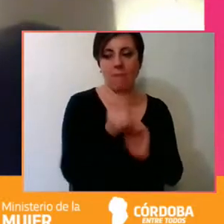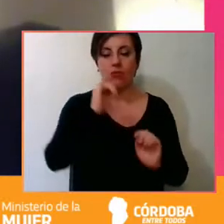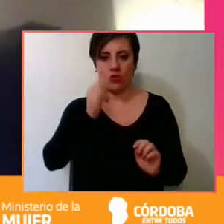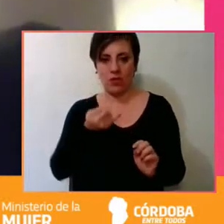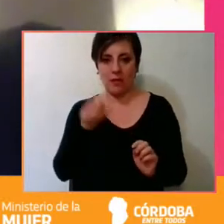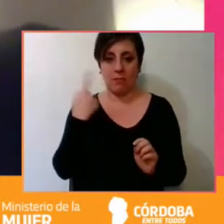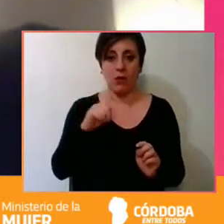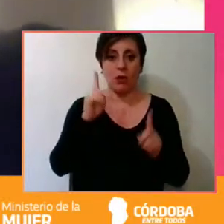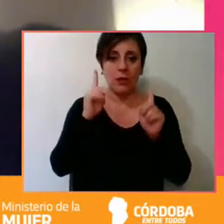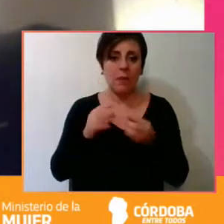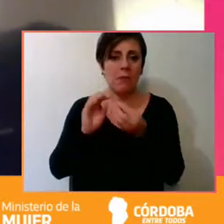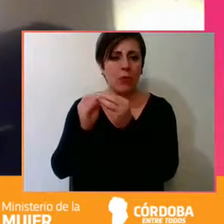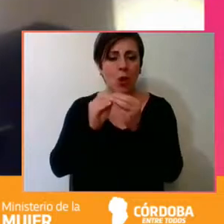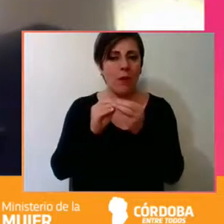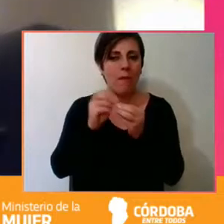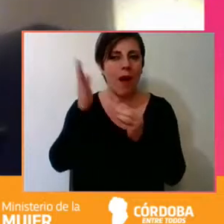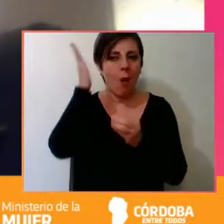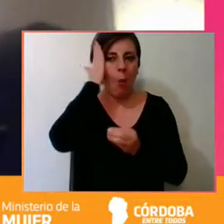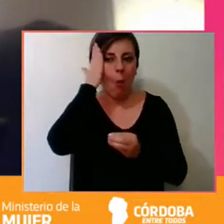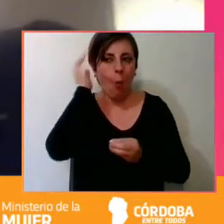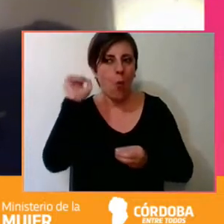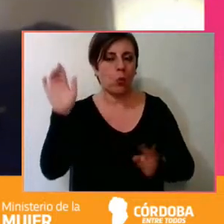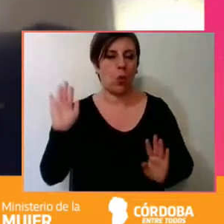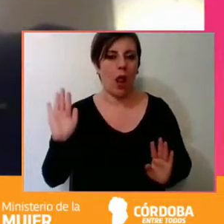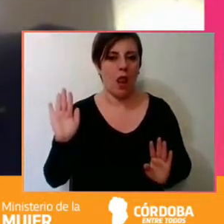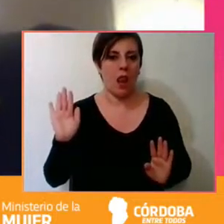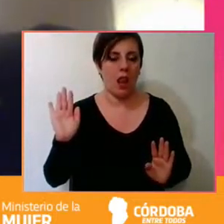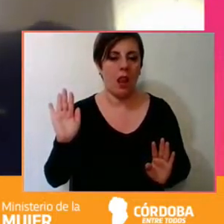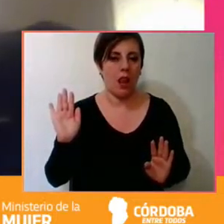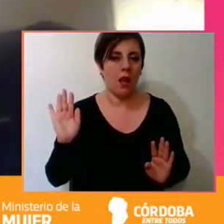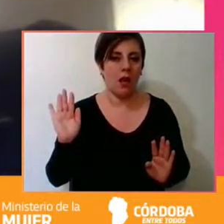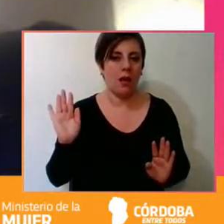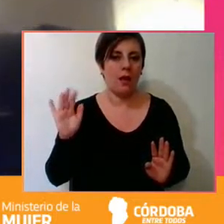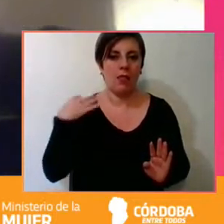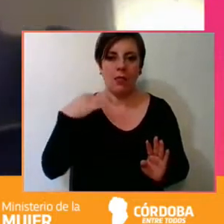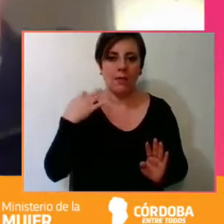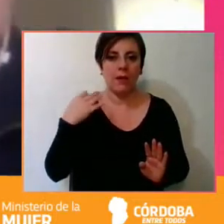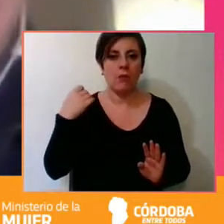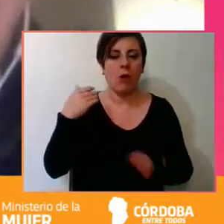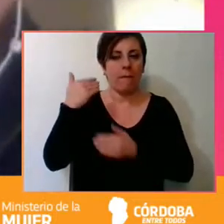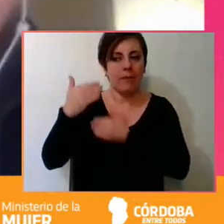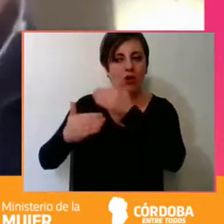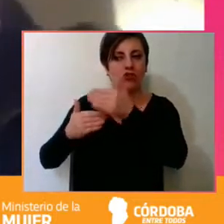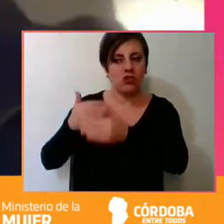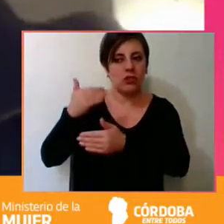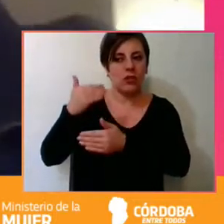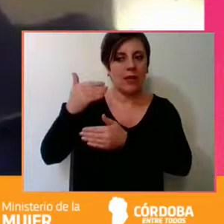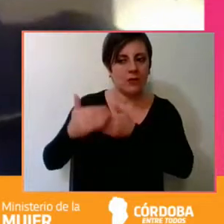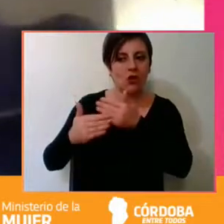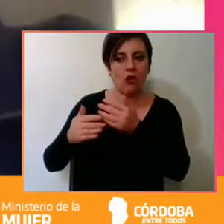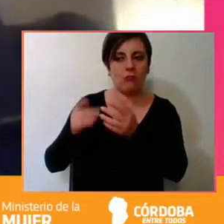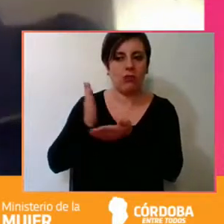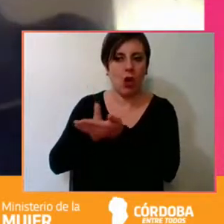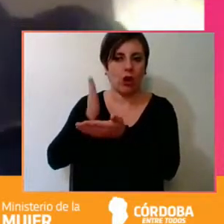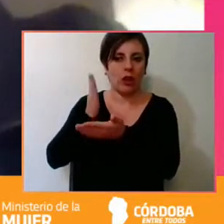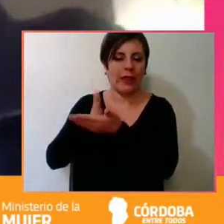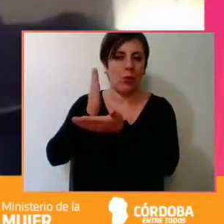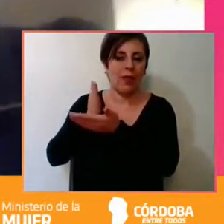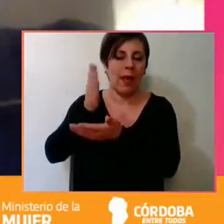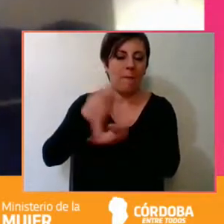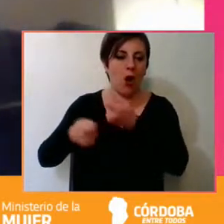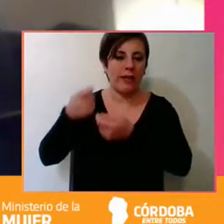también un problema, como les digo, cultural. Es un problema que exige un proceso de implementación, una continuidad de la política pública